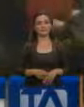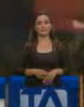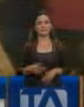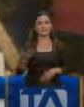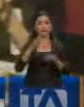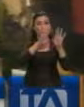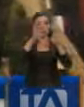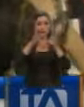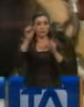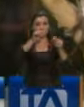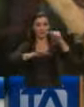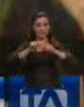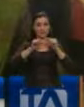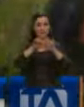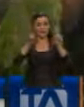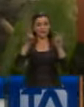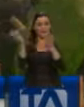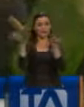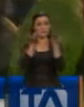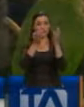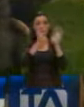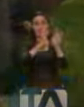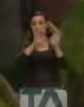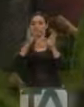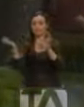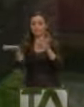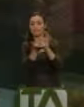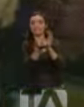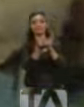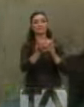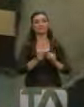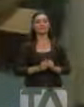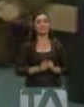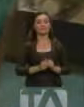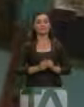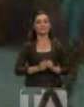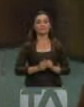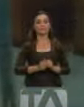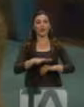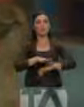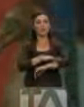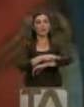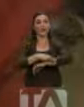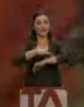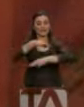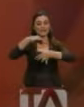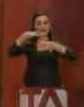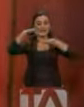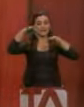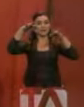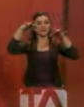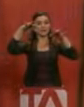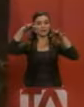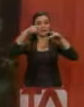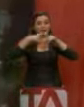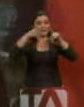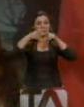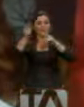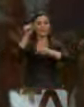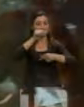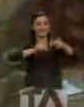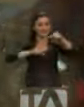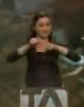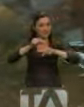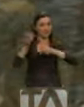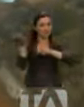Ciencias Naturales presenta una exposición de pieles propias de la colección